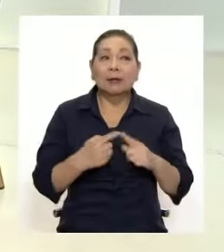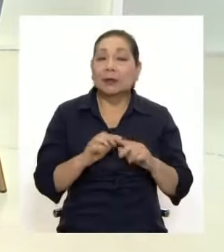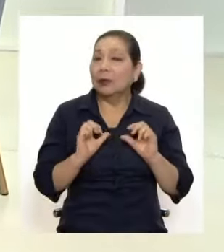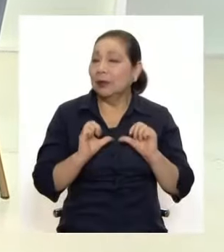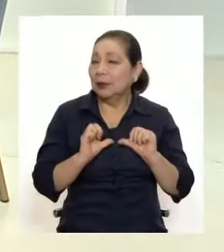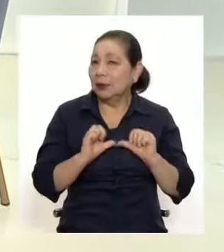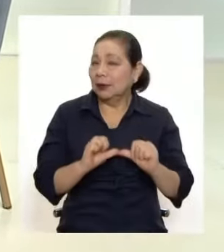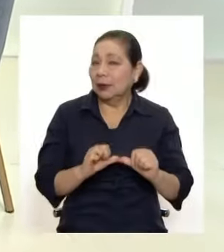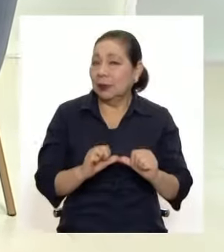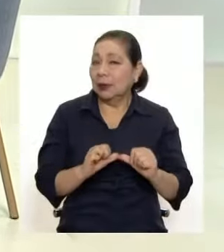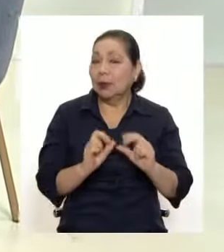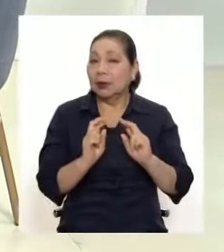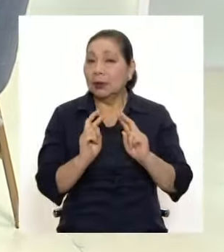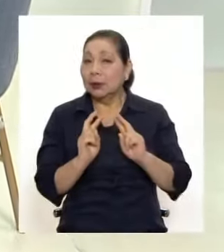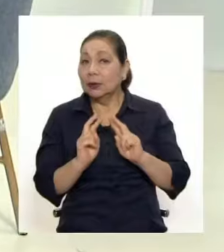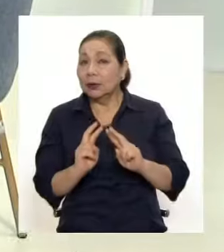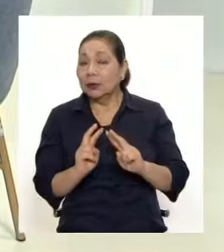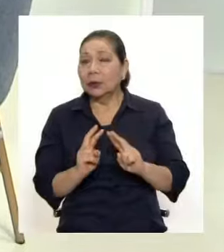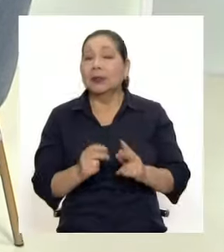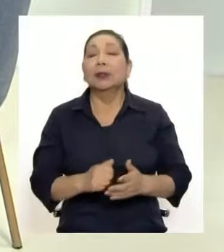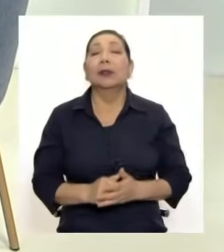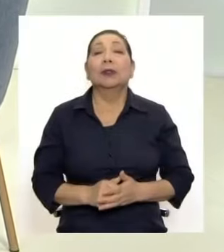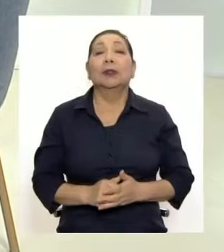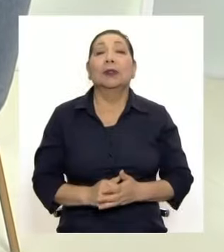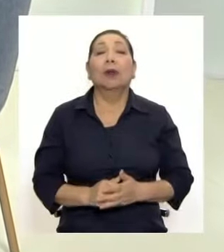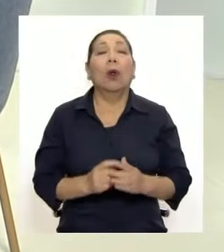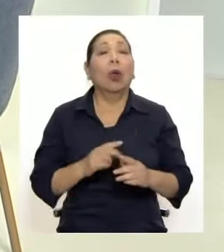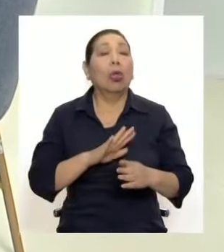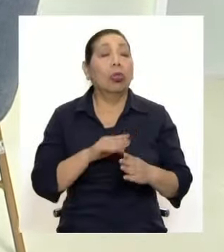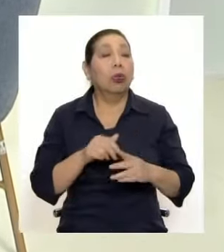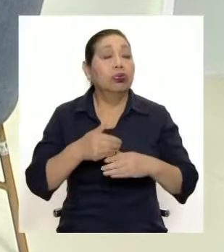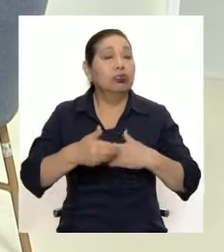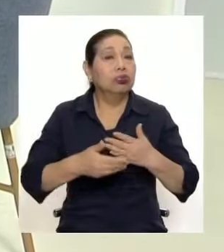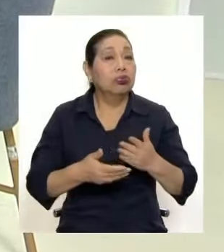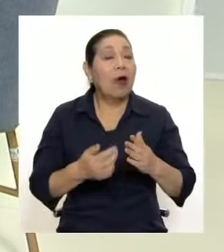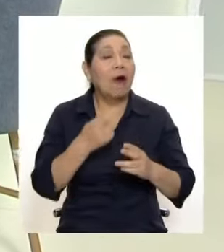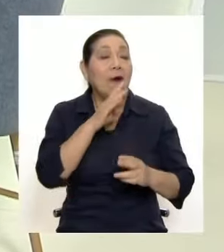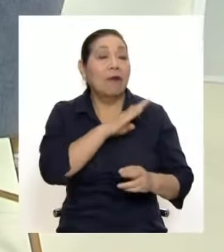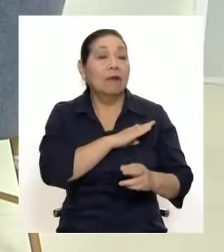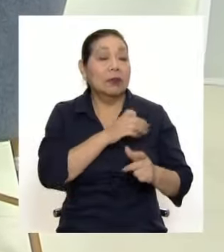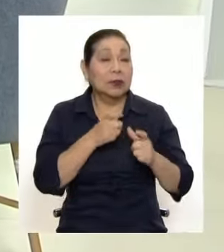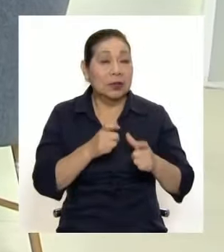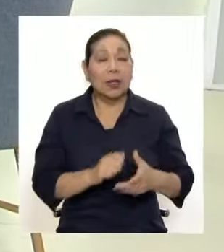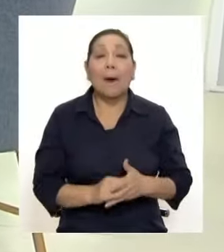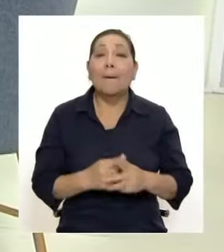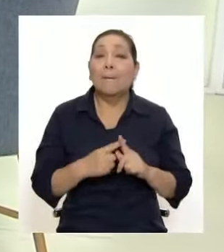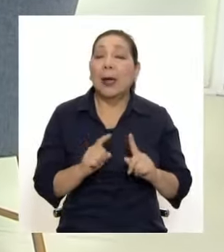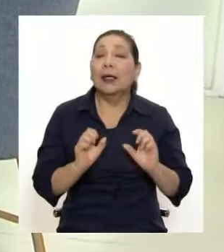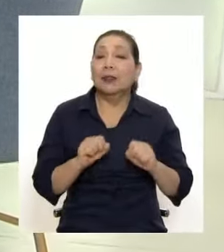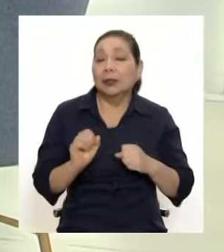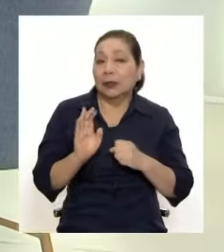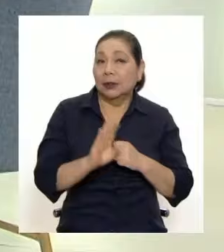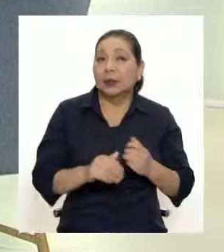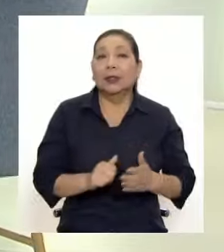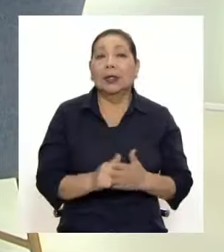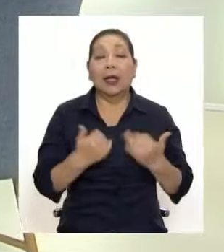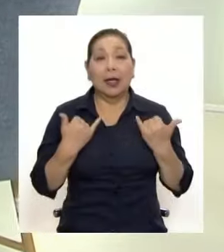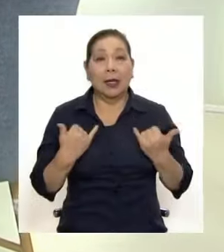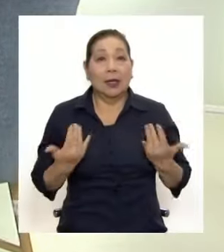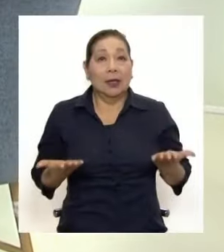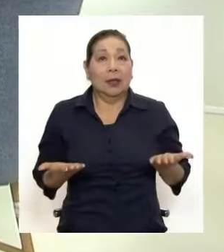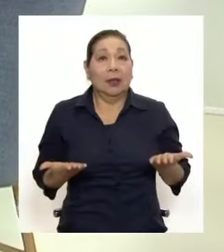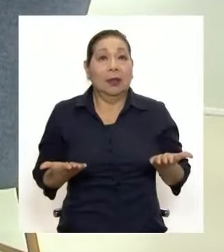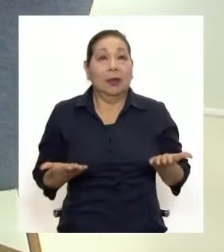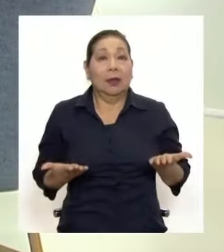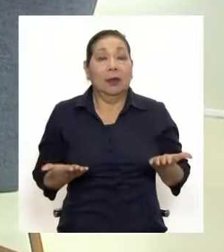permanentemente estamos vigilantes y se activan todos los procesos de fiscal ación para garantizar en este caso